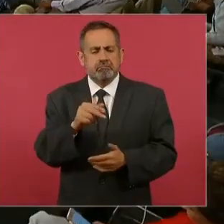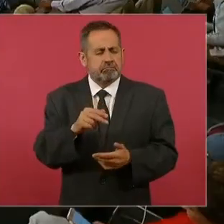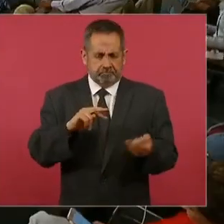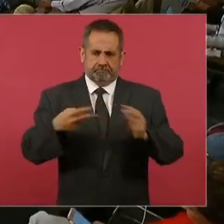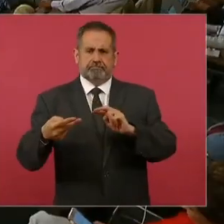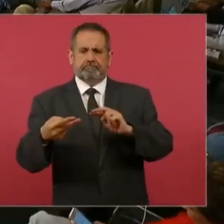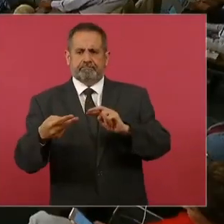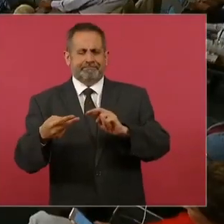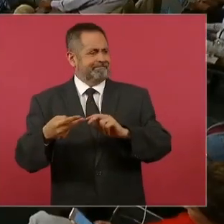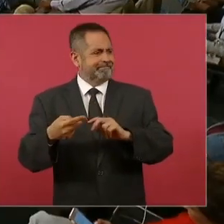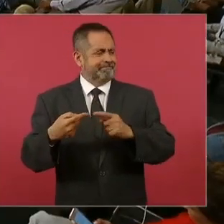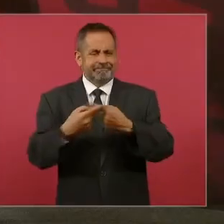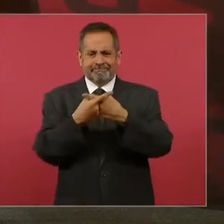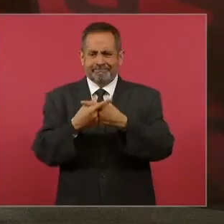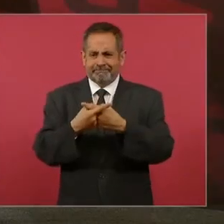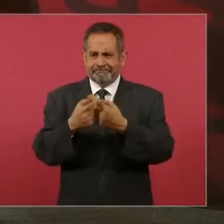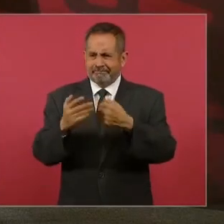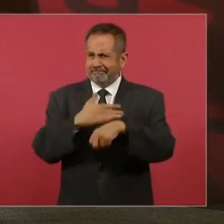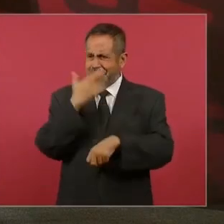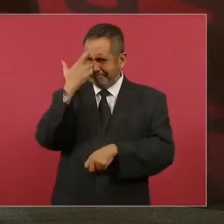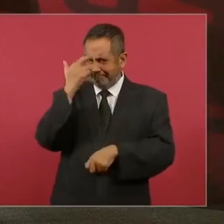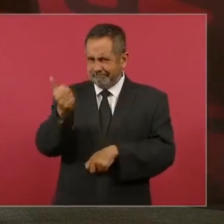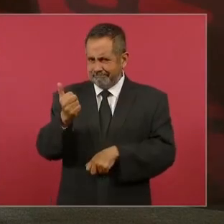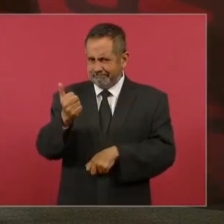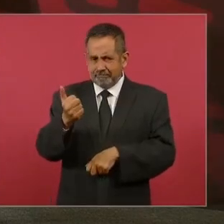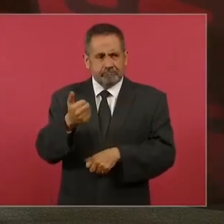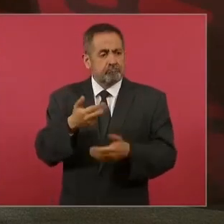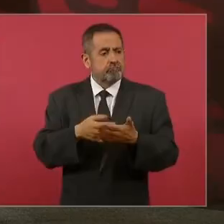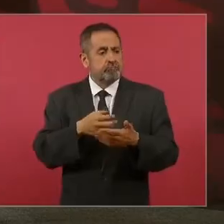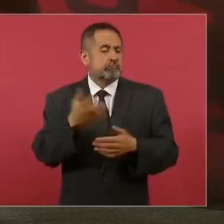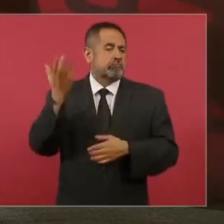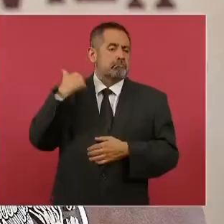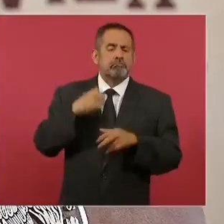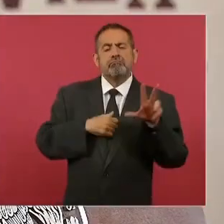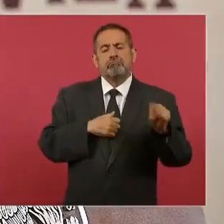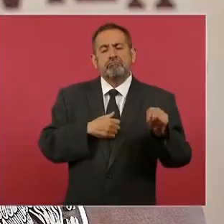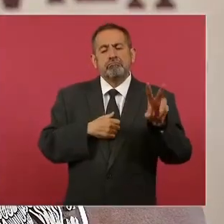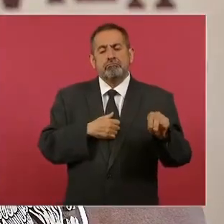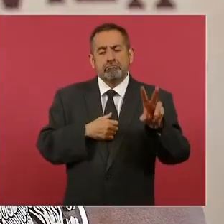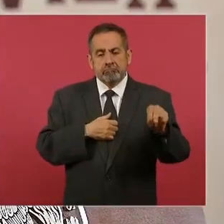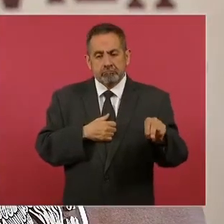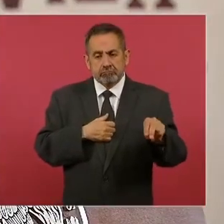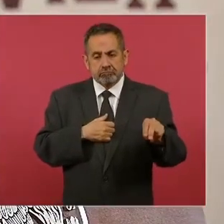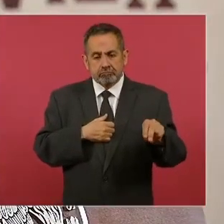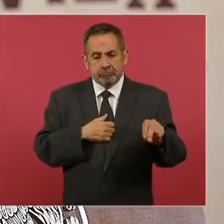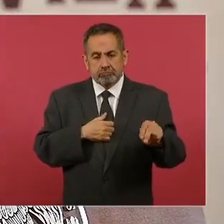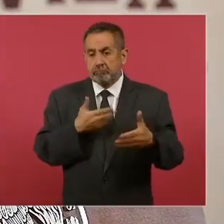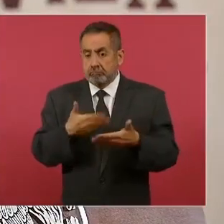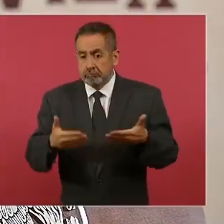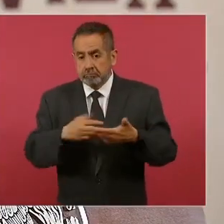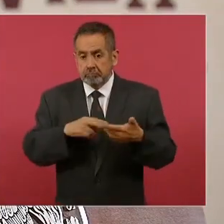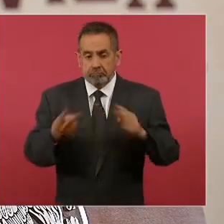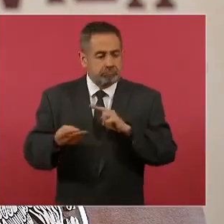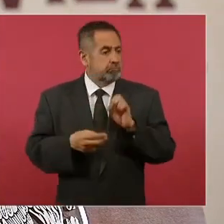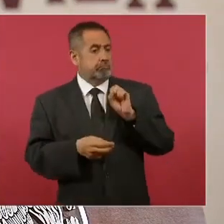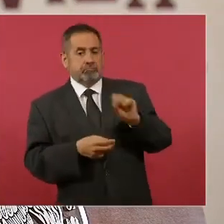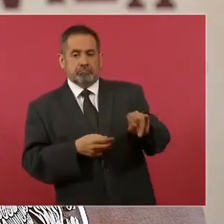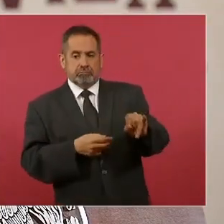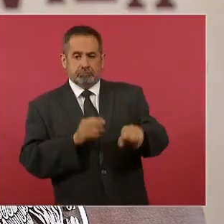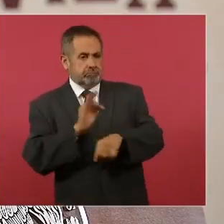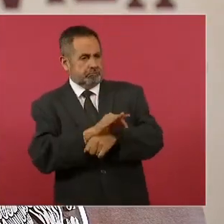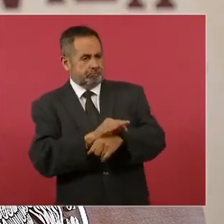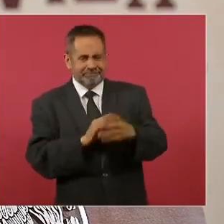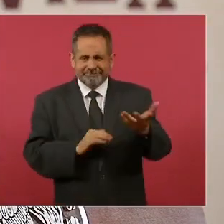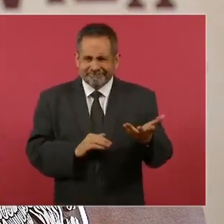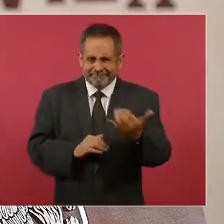el sentido del proyecto, dando ahora el amparo al particular? Eso es lo que nosotros también preguntamos. ¿Por qué